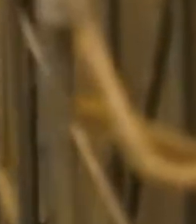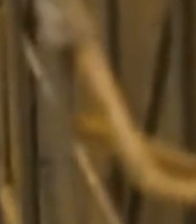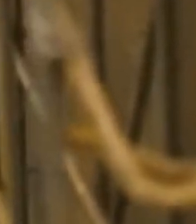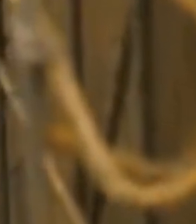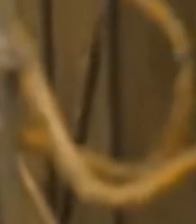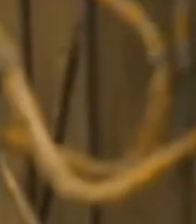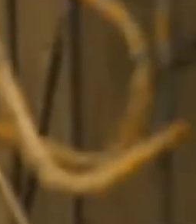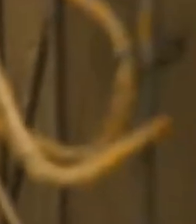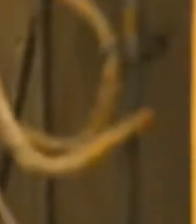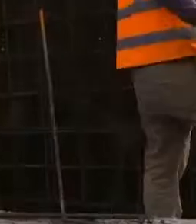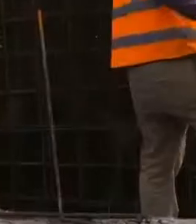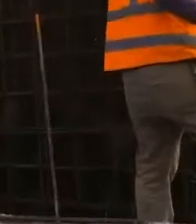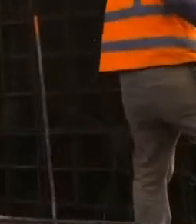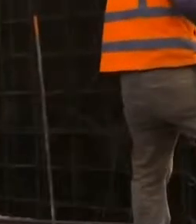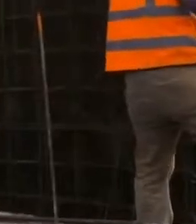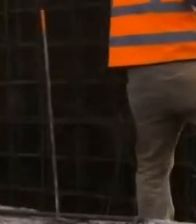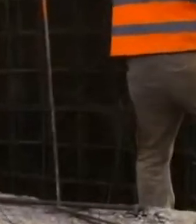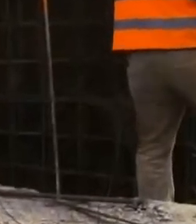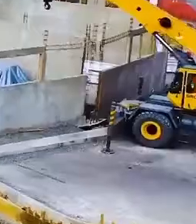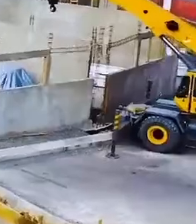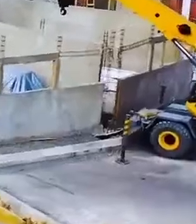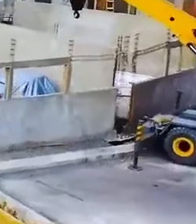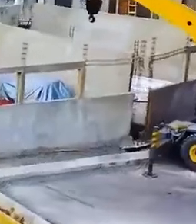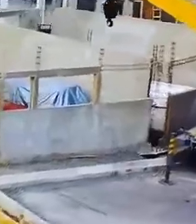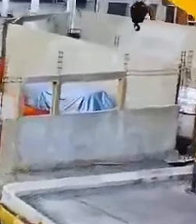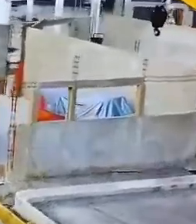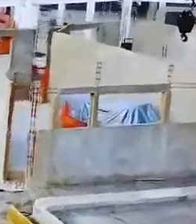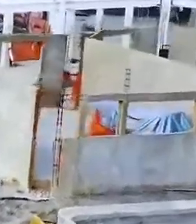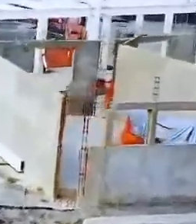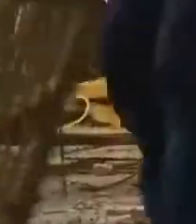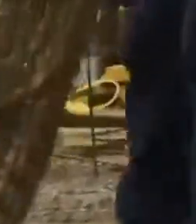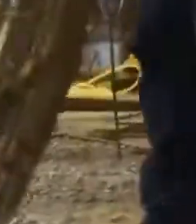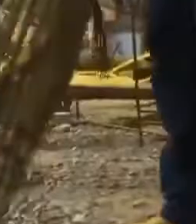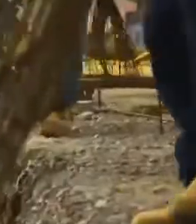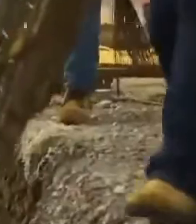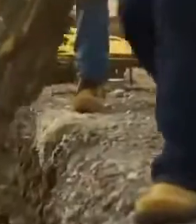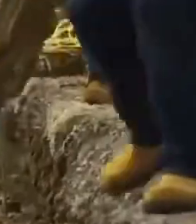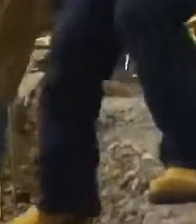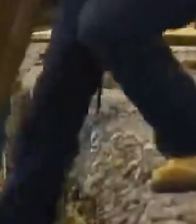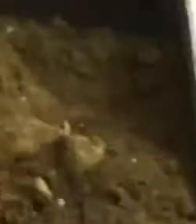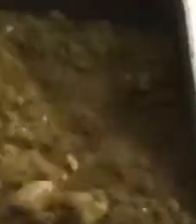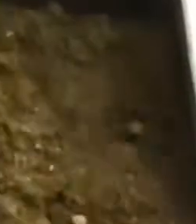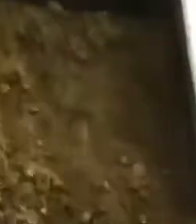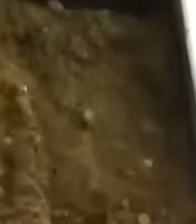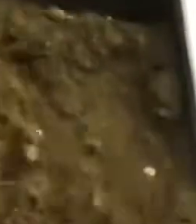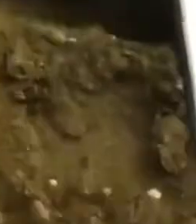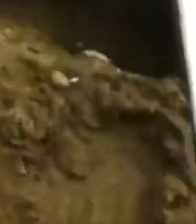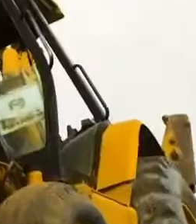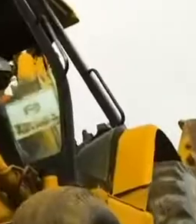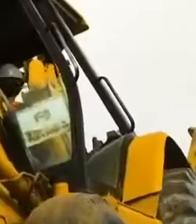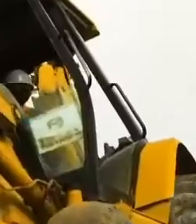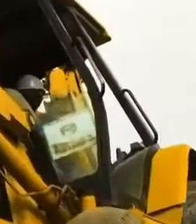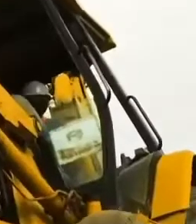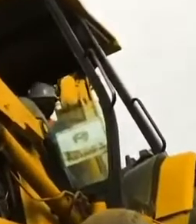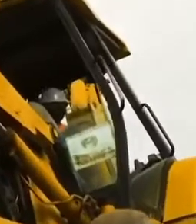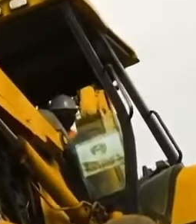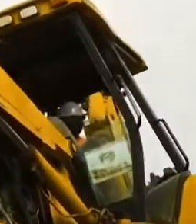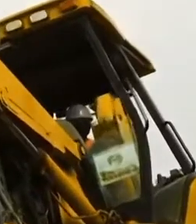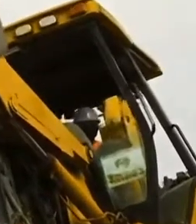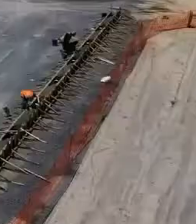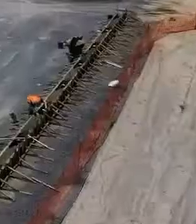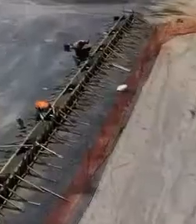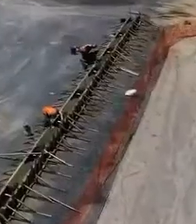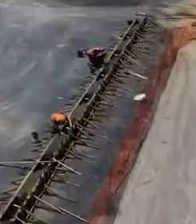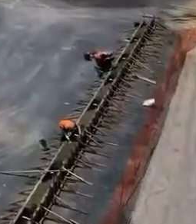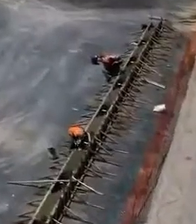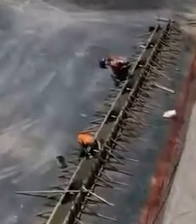la cimentación superficial de la barda perimetral. En cuanto al edificio exterior, se continúa trabajando en las instalaciones hidráulicas,